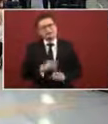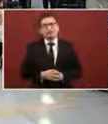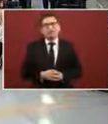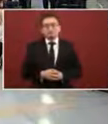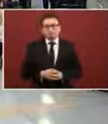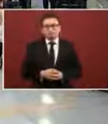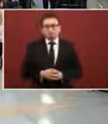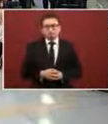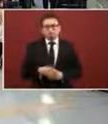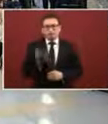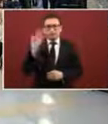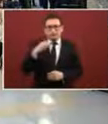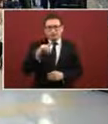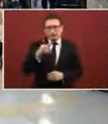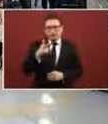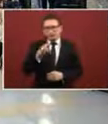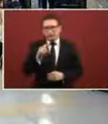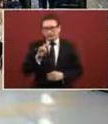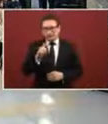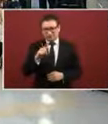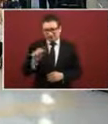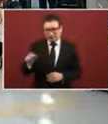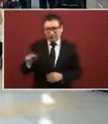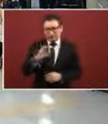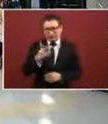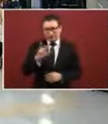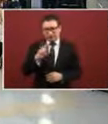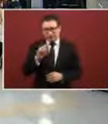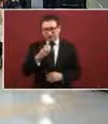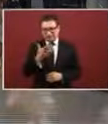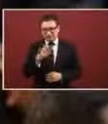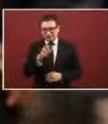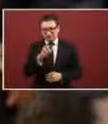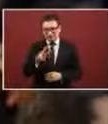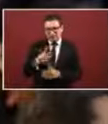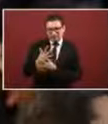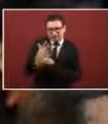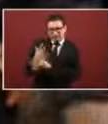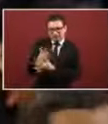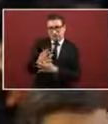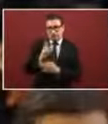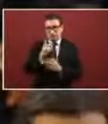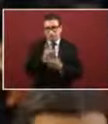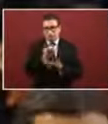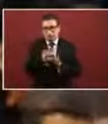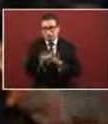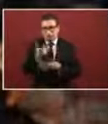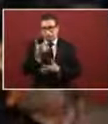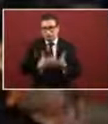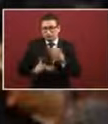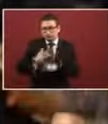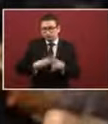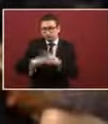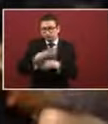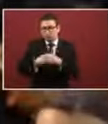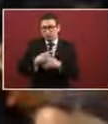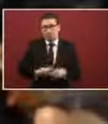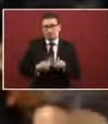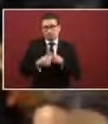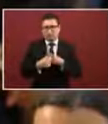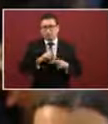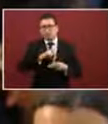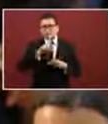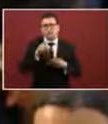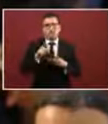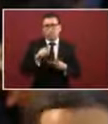Cuando Margaret Thatcher dijo que primero la economía era el método y que después venían por el alma